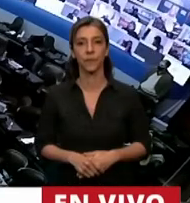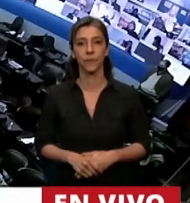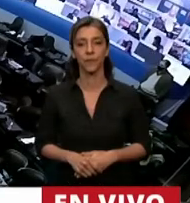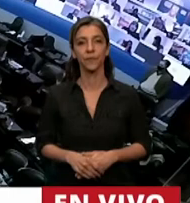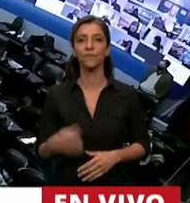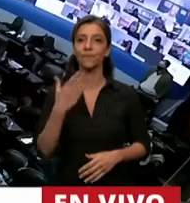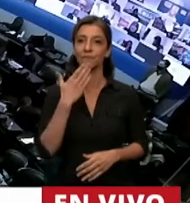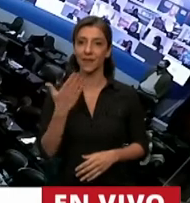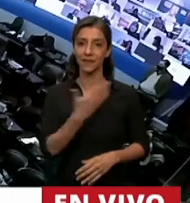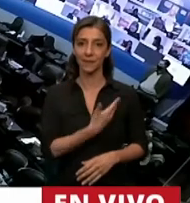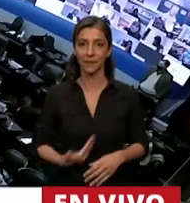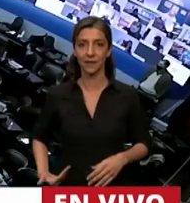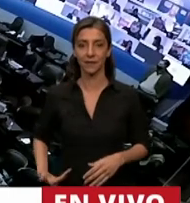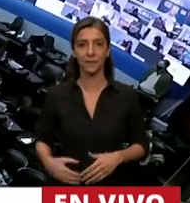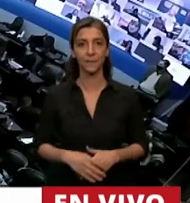Gracias, presidente.